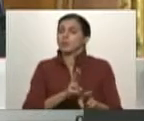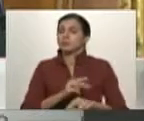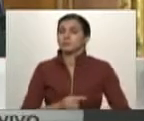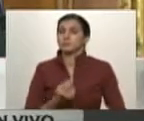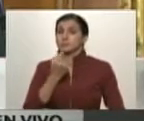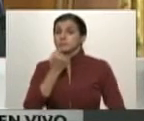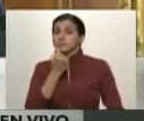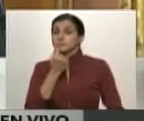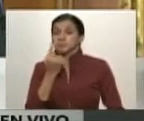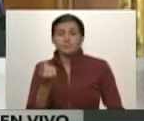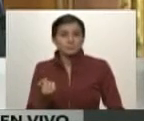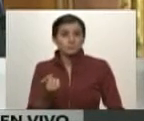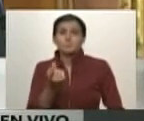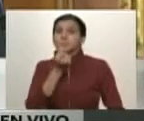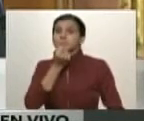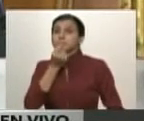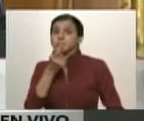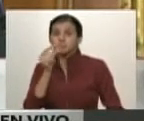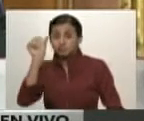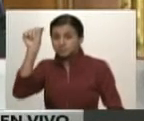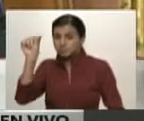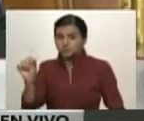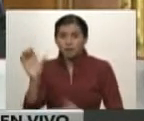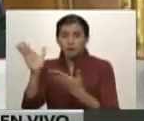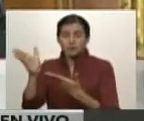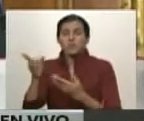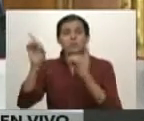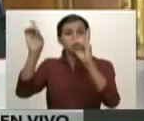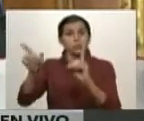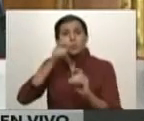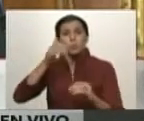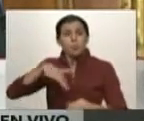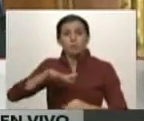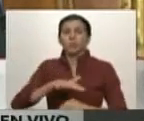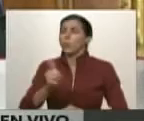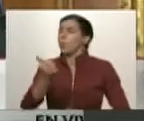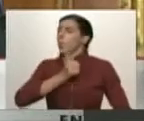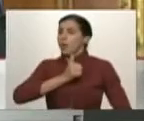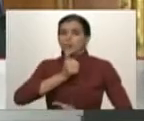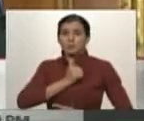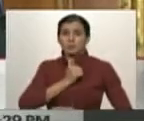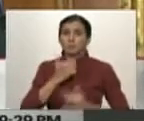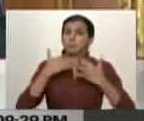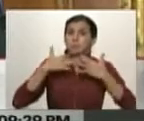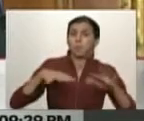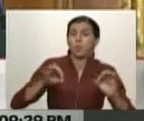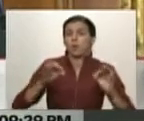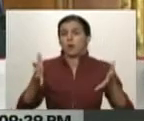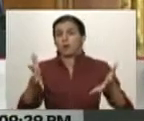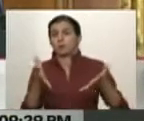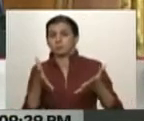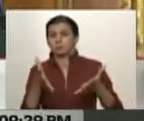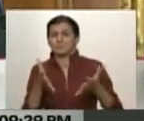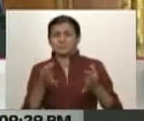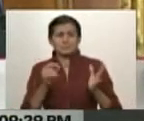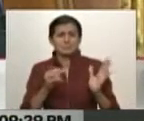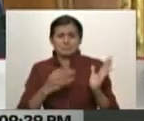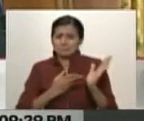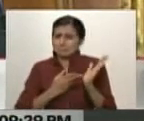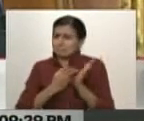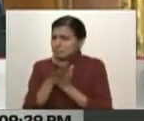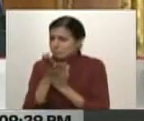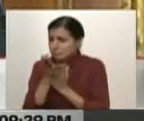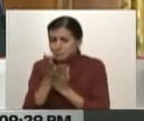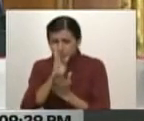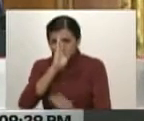electorales que emanan de la voluntad popular sean los que sean de manera estricta e